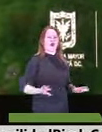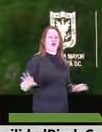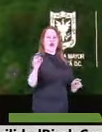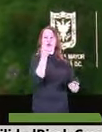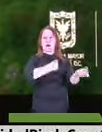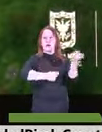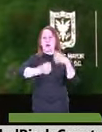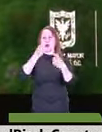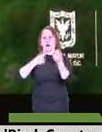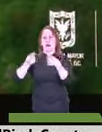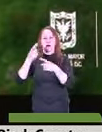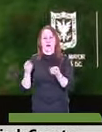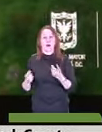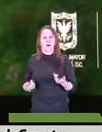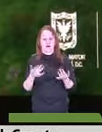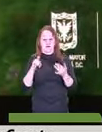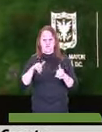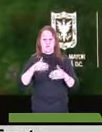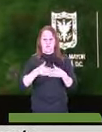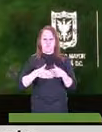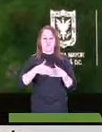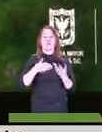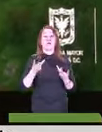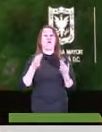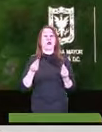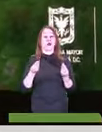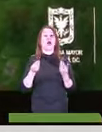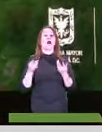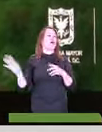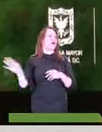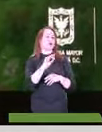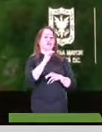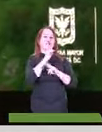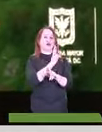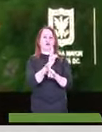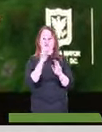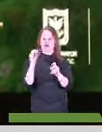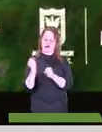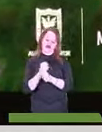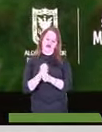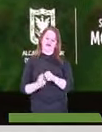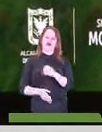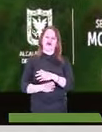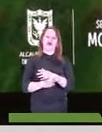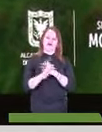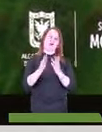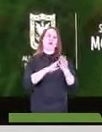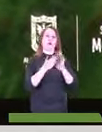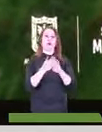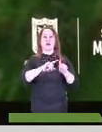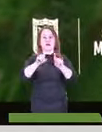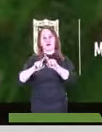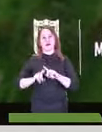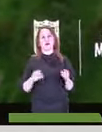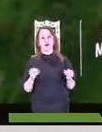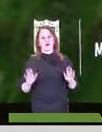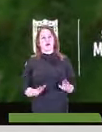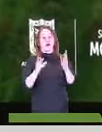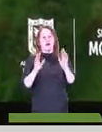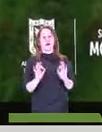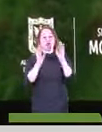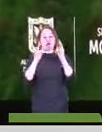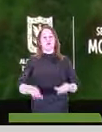hagan durante este tiempo para que todo tenga respuesta, y seguiremos trabajando junto con las comunidades para mejorar la calidad de